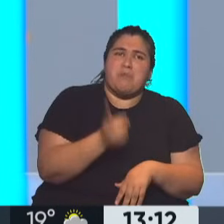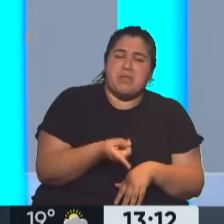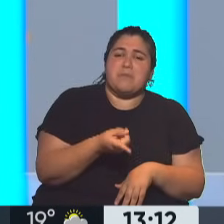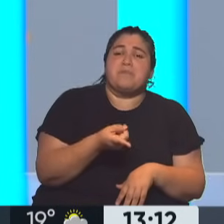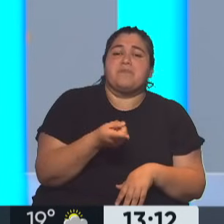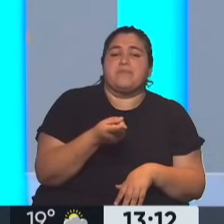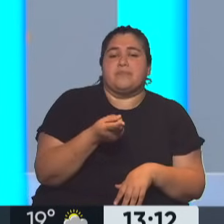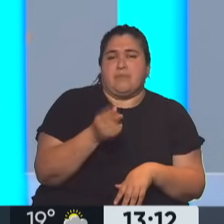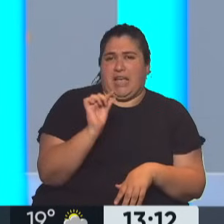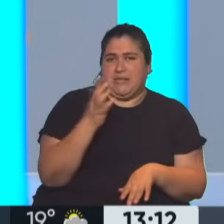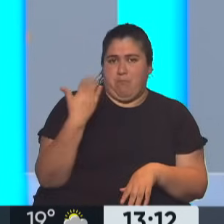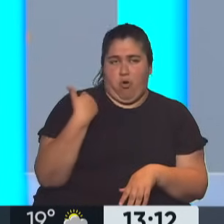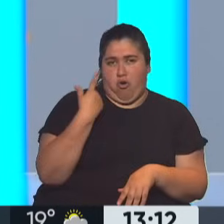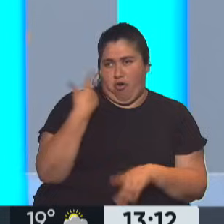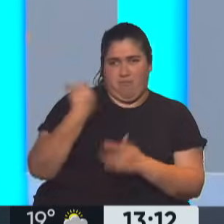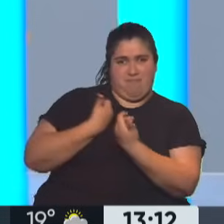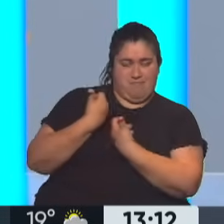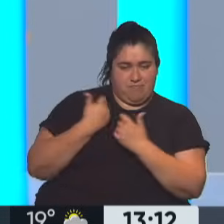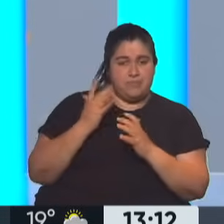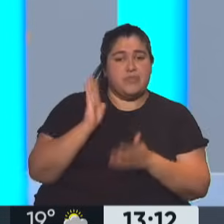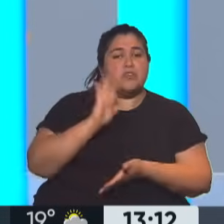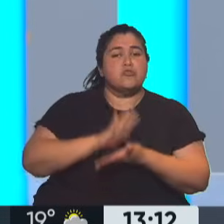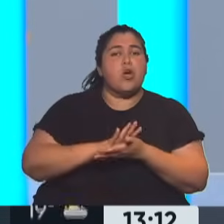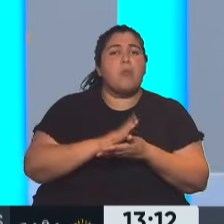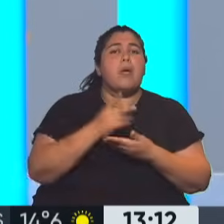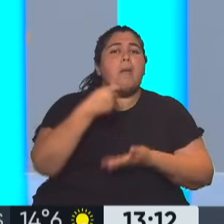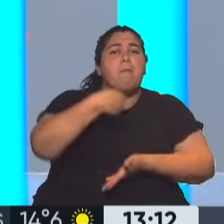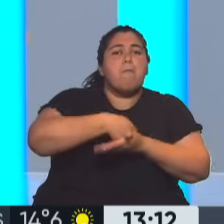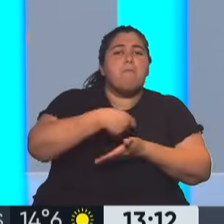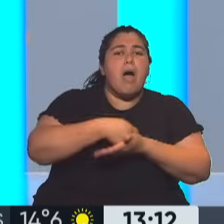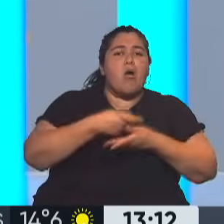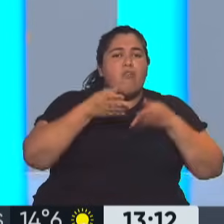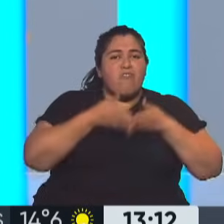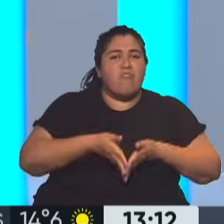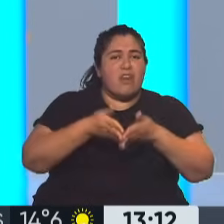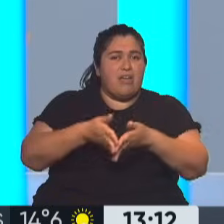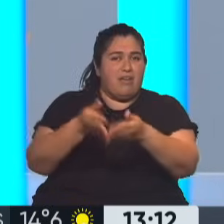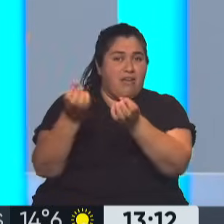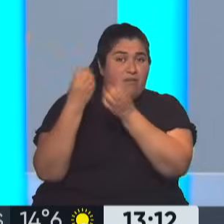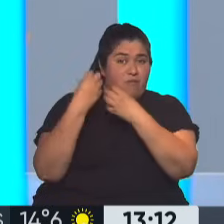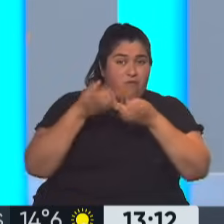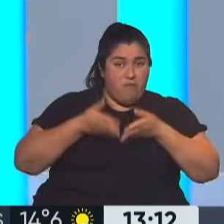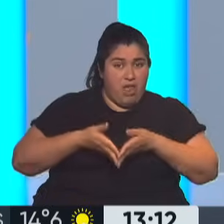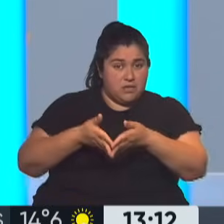lo lo conocí hace pocas horas el caso de los pagos de flet fletes marítimos flete que se